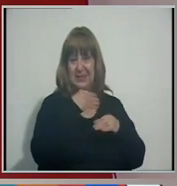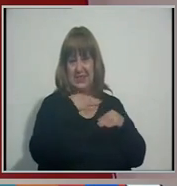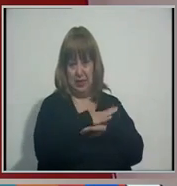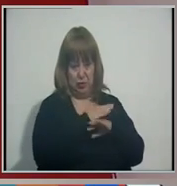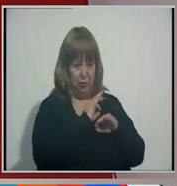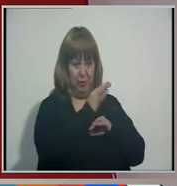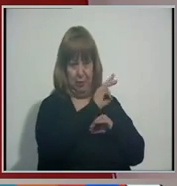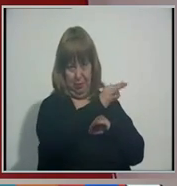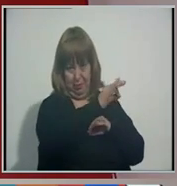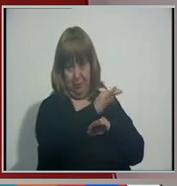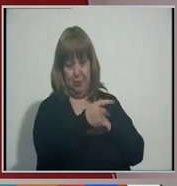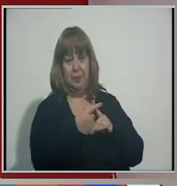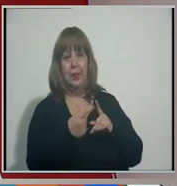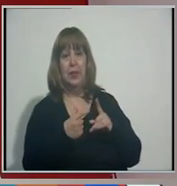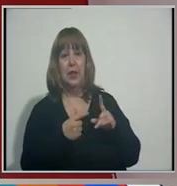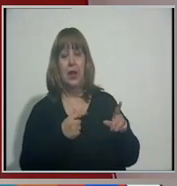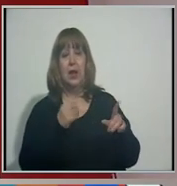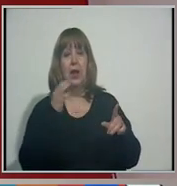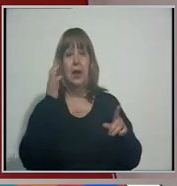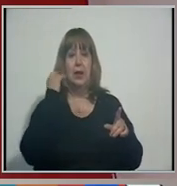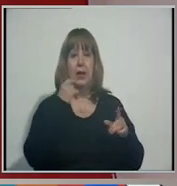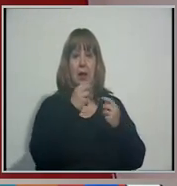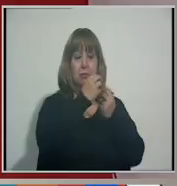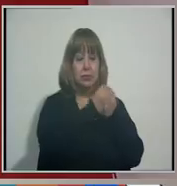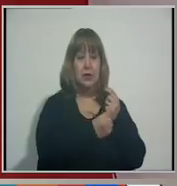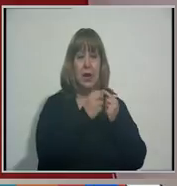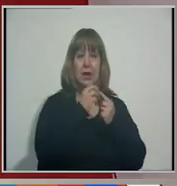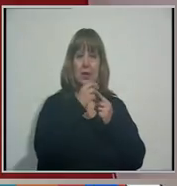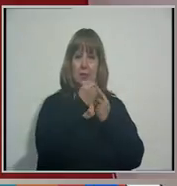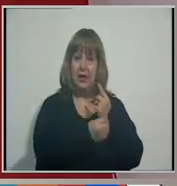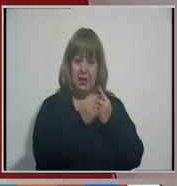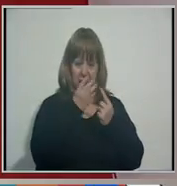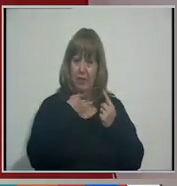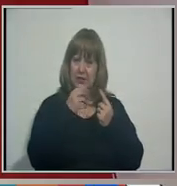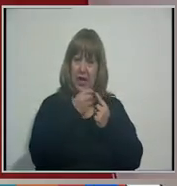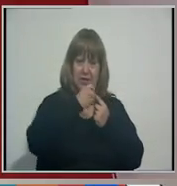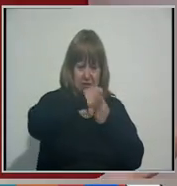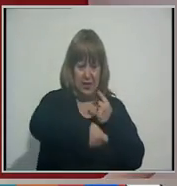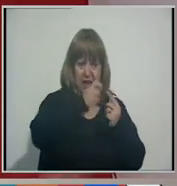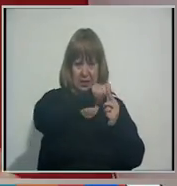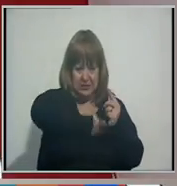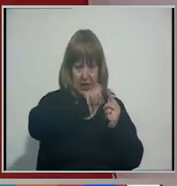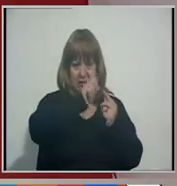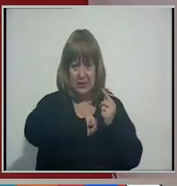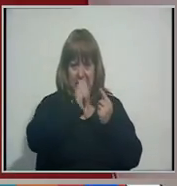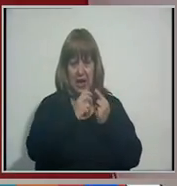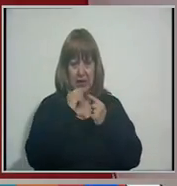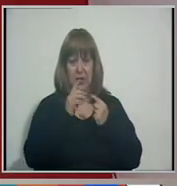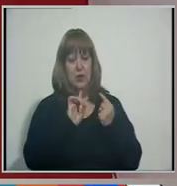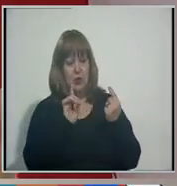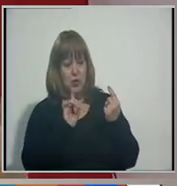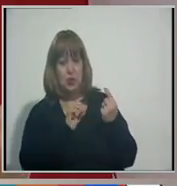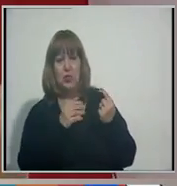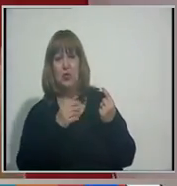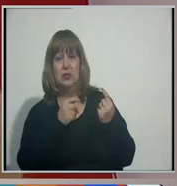Papagayos, y la nena empieza a comer la banana con cáscara. Entonces le dice a Norma, dice, no, mamita, dice, tenés que pelarla. Y